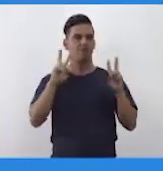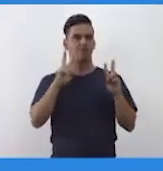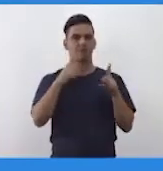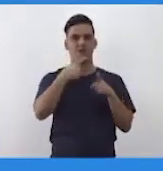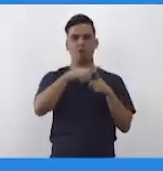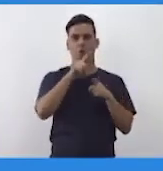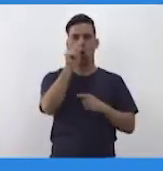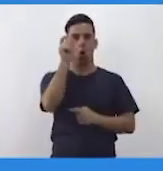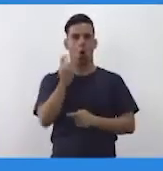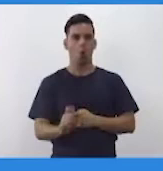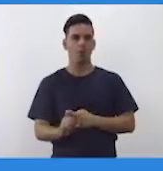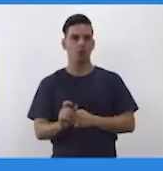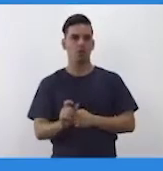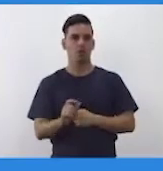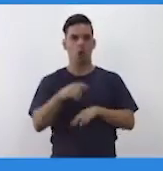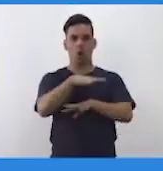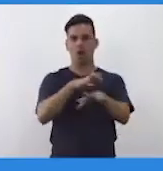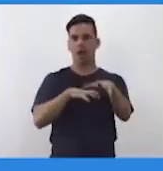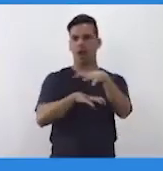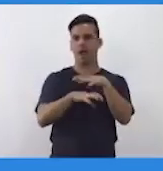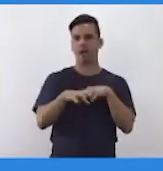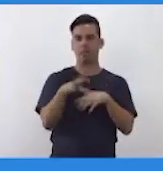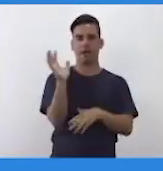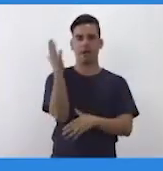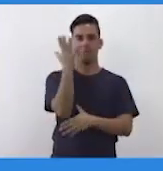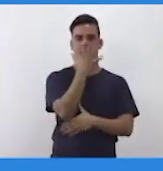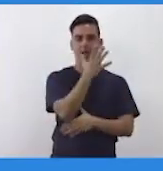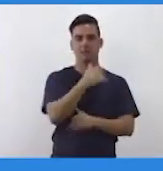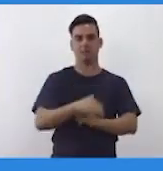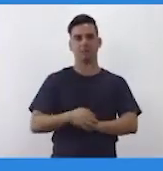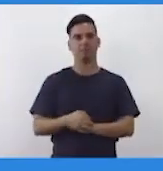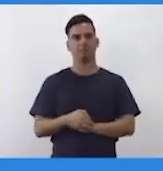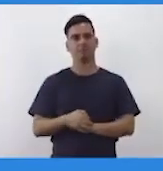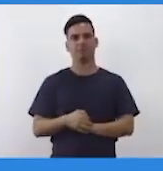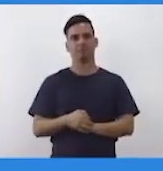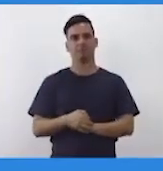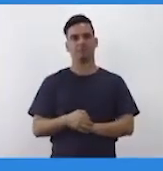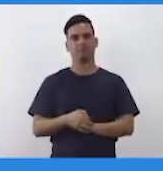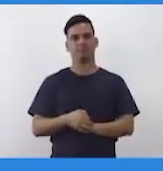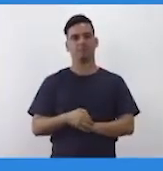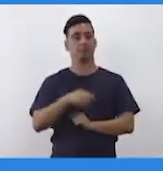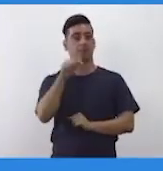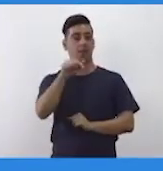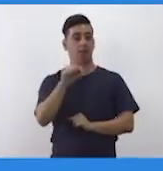Entonces, ya estamos en condiciones de continuar